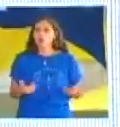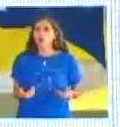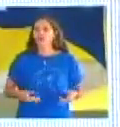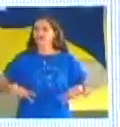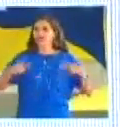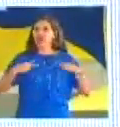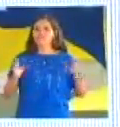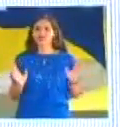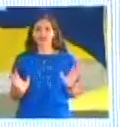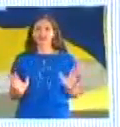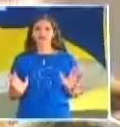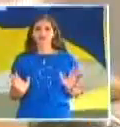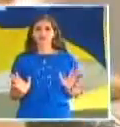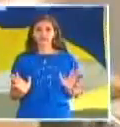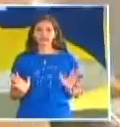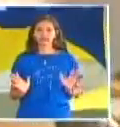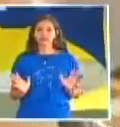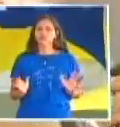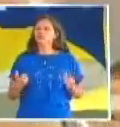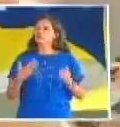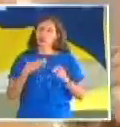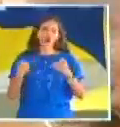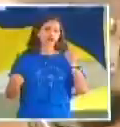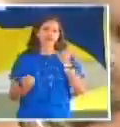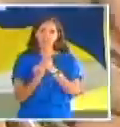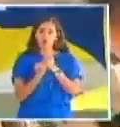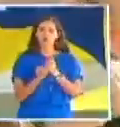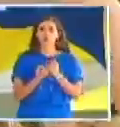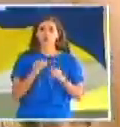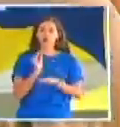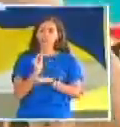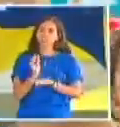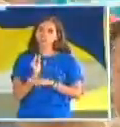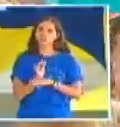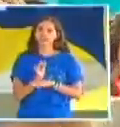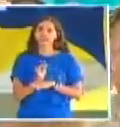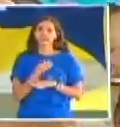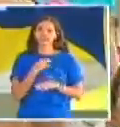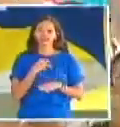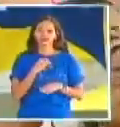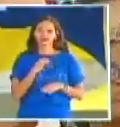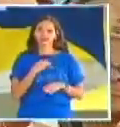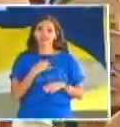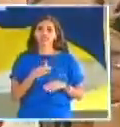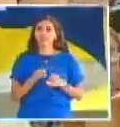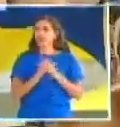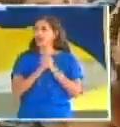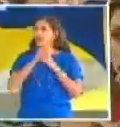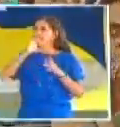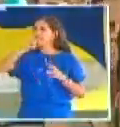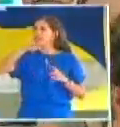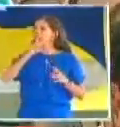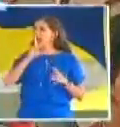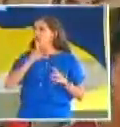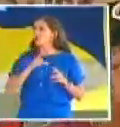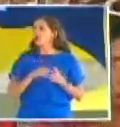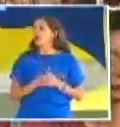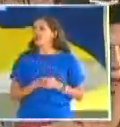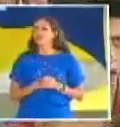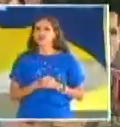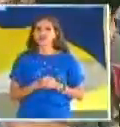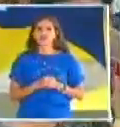misma. Cuenta con todo mi apoyo y protección. Compañero Elías Agua, vicepresidente de la